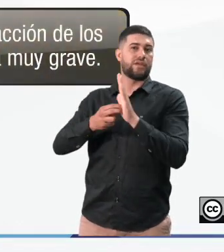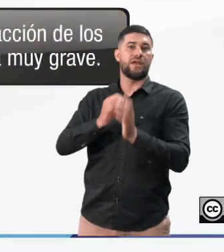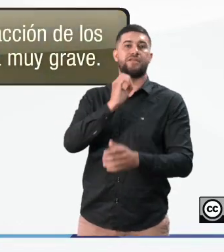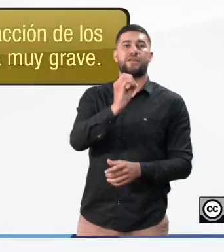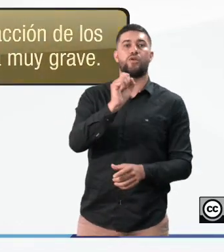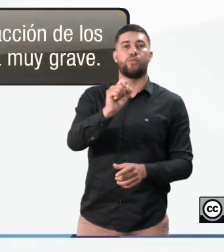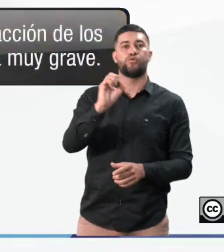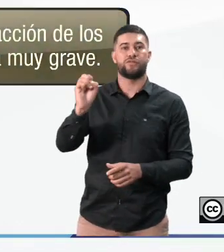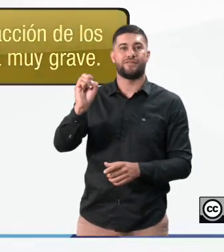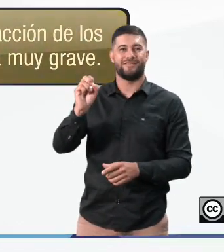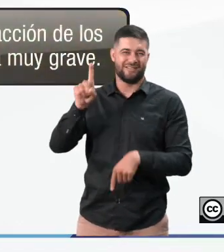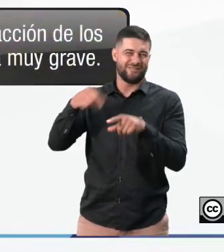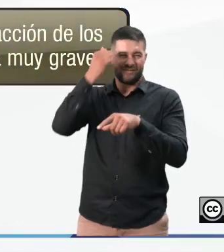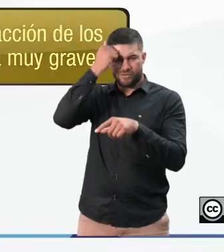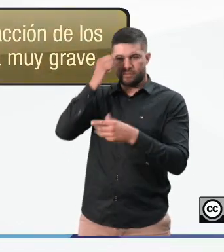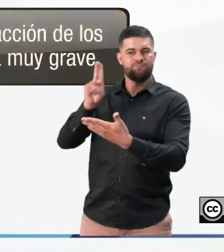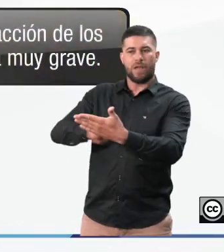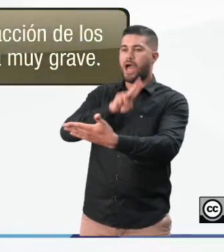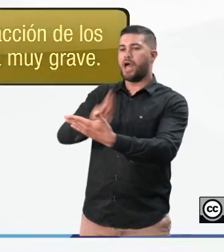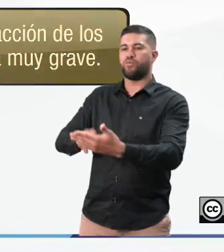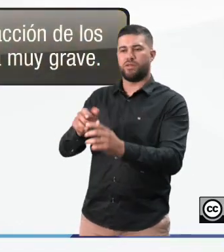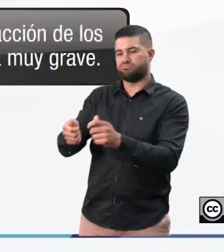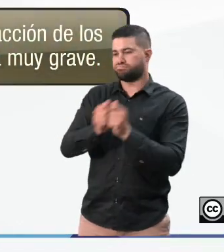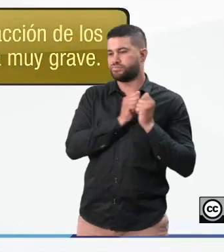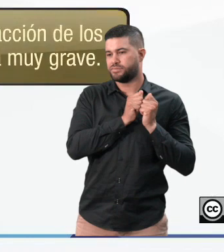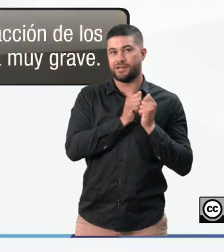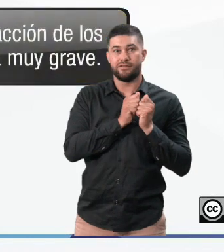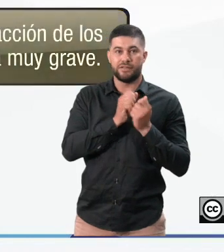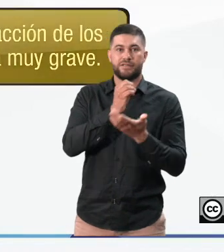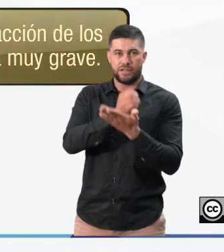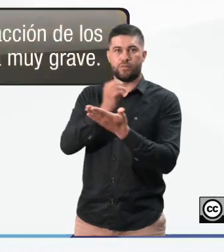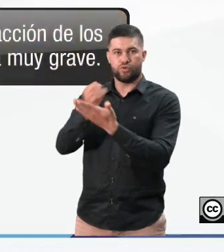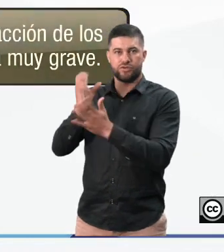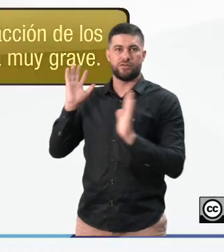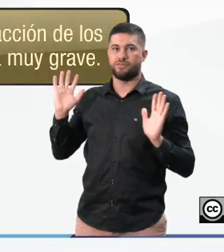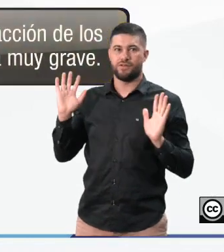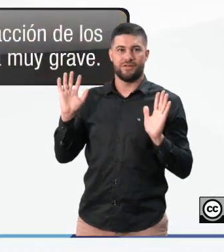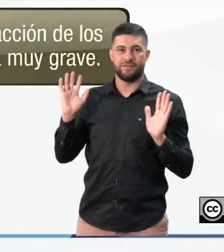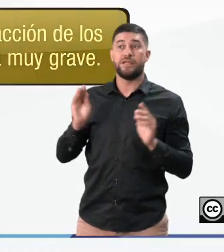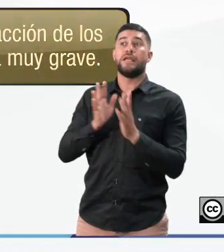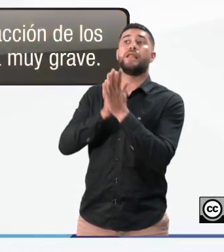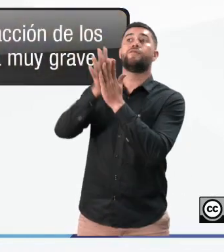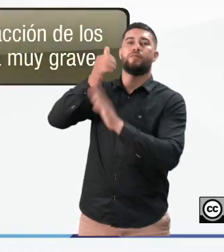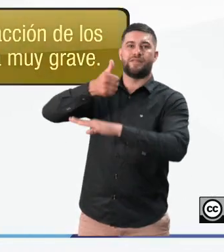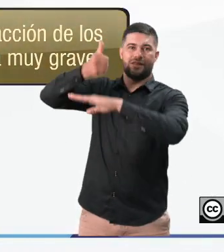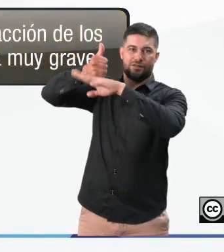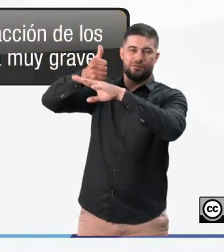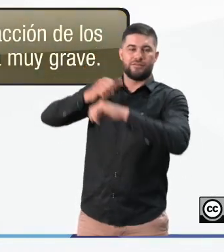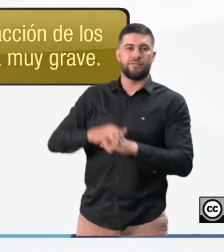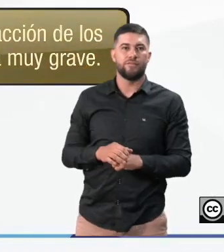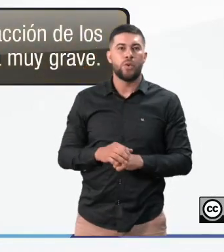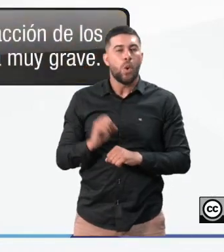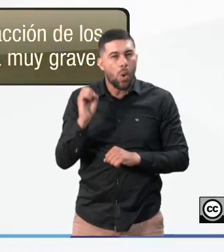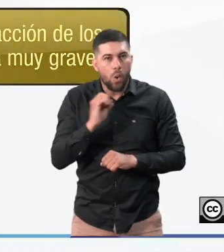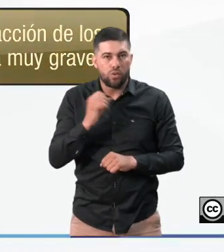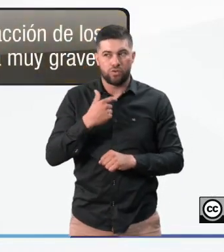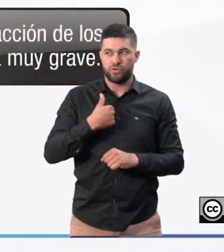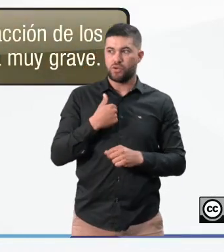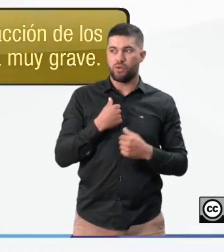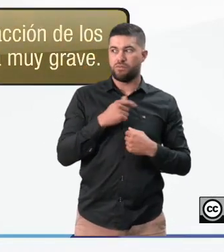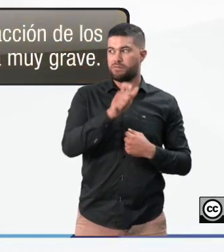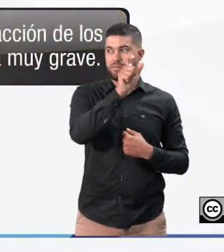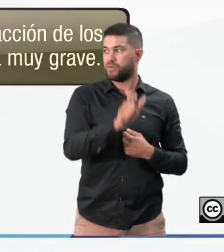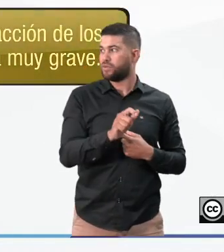se realiza falsificación de las calificaciones, sustracción de los cuestionarios y demás, el estudiante incurre en una